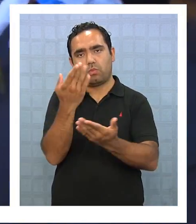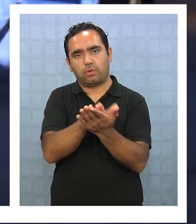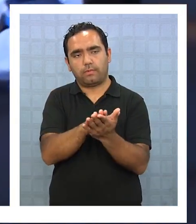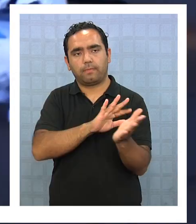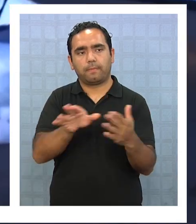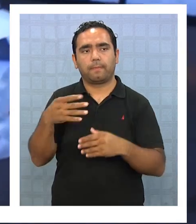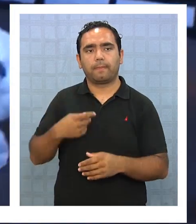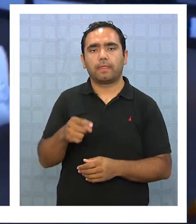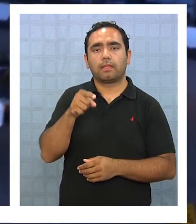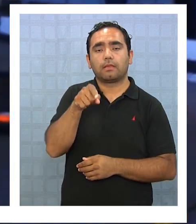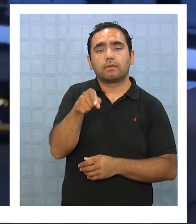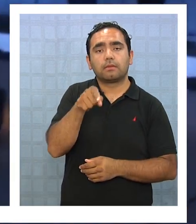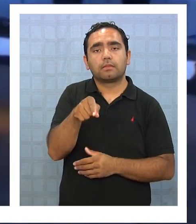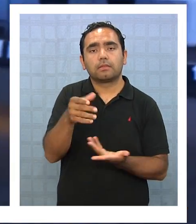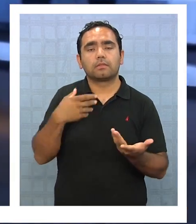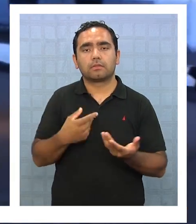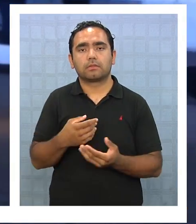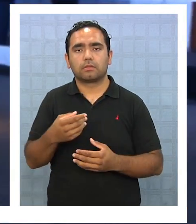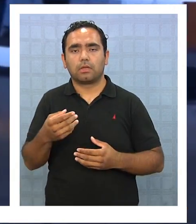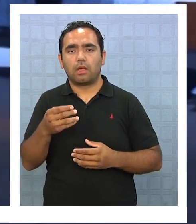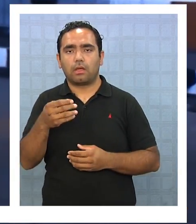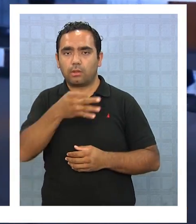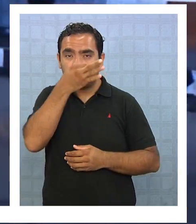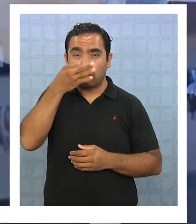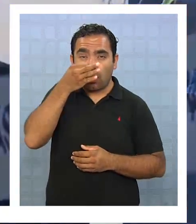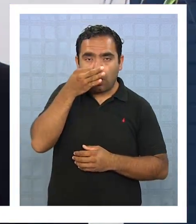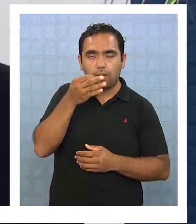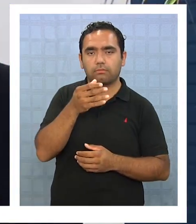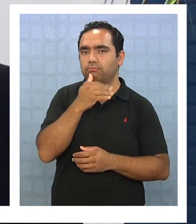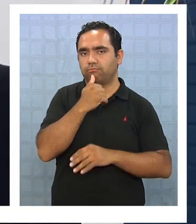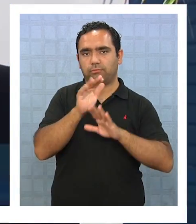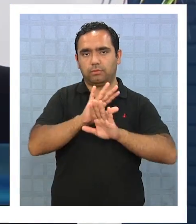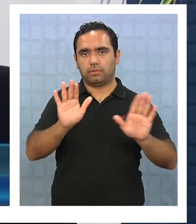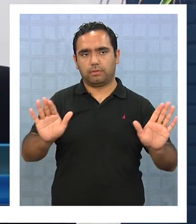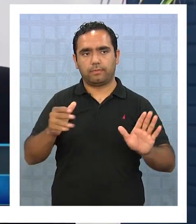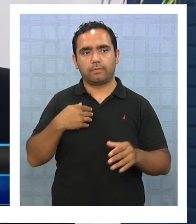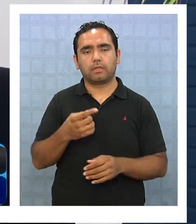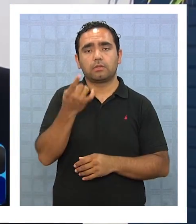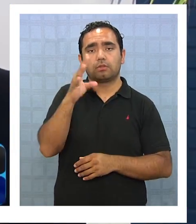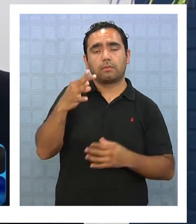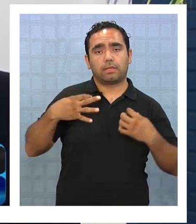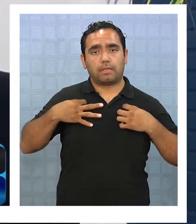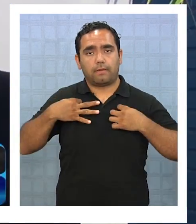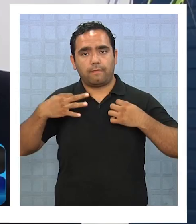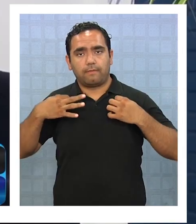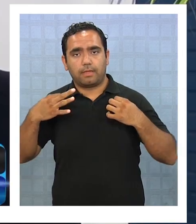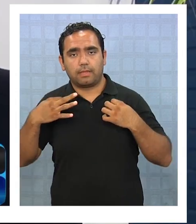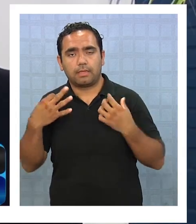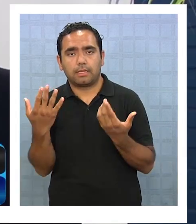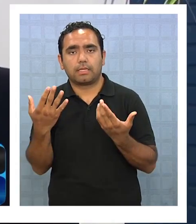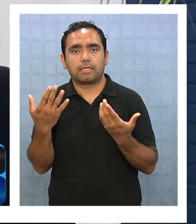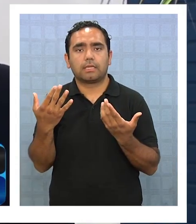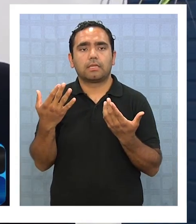descarta vínculo con casos de tráfico en la zona. Se portaban unas prendas de vestir bastante